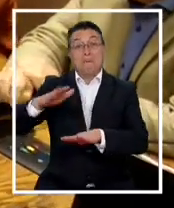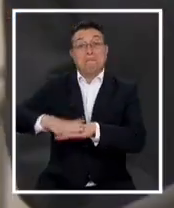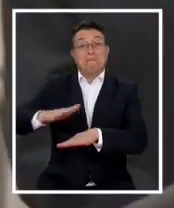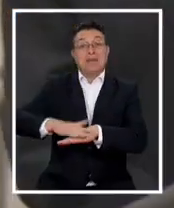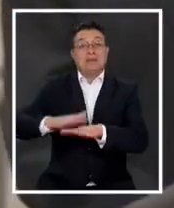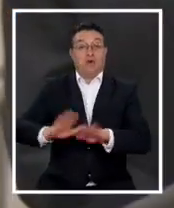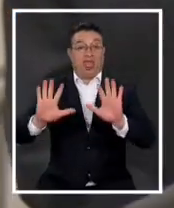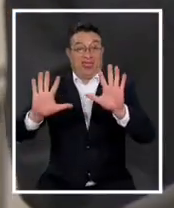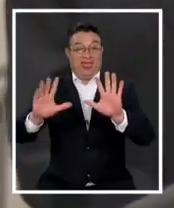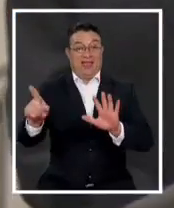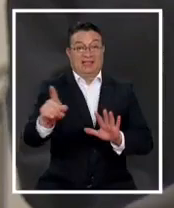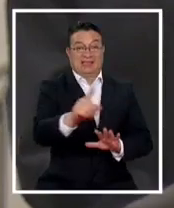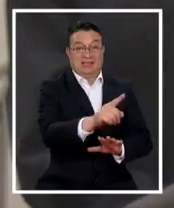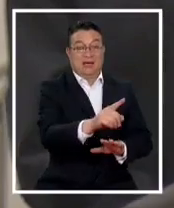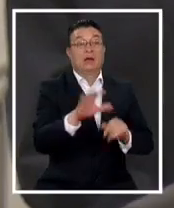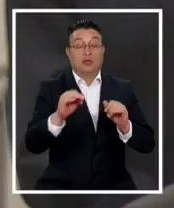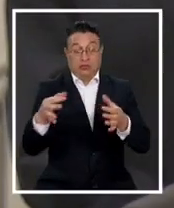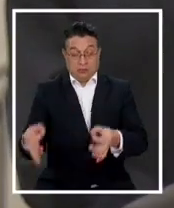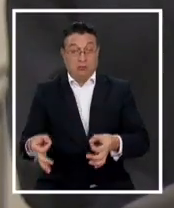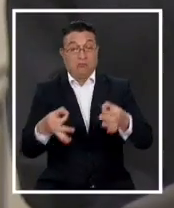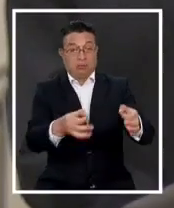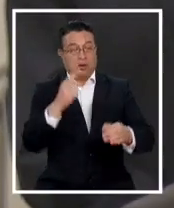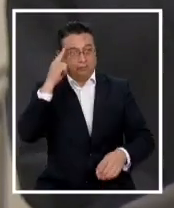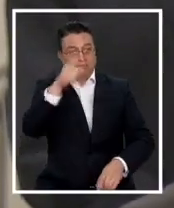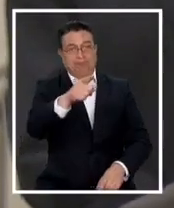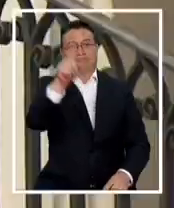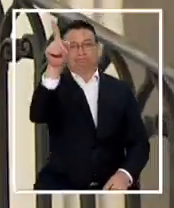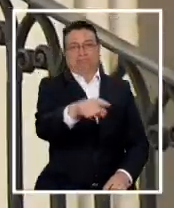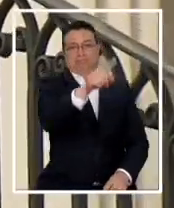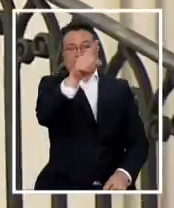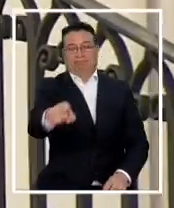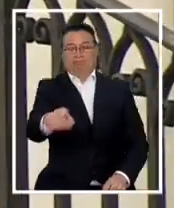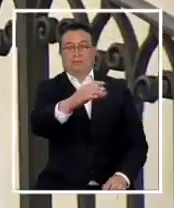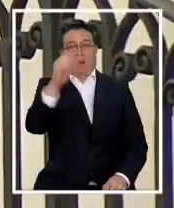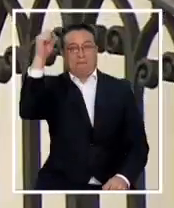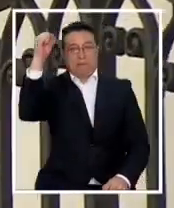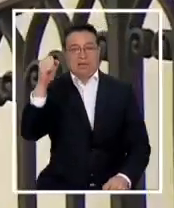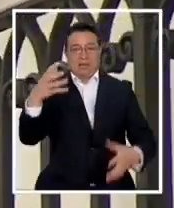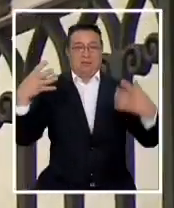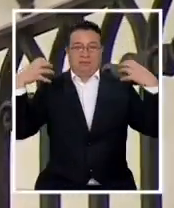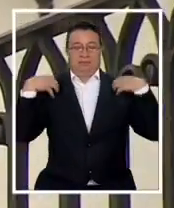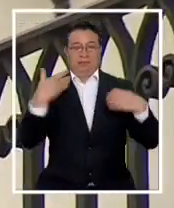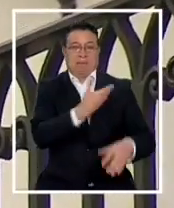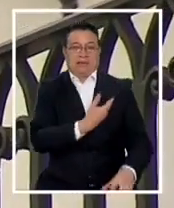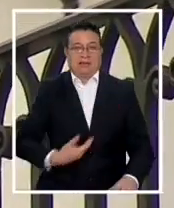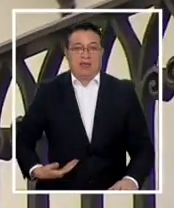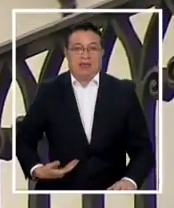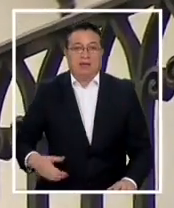10 parlamentarios y de ser presentada buscaría inhabilitar al jefe de Estado de su cargo.